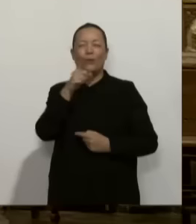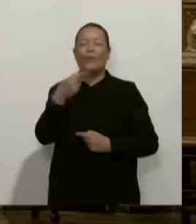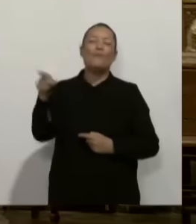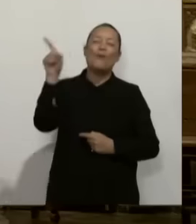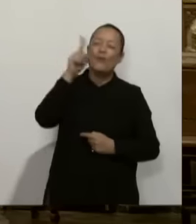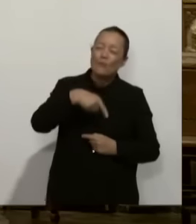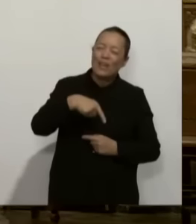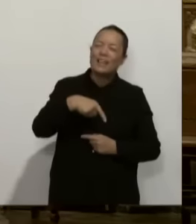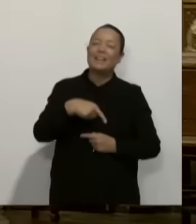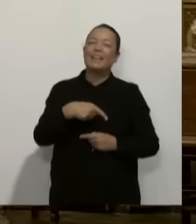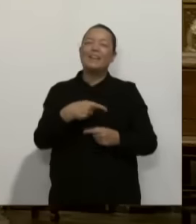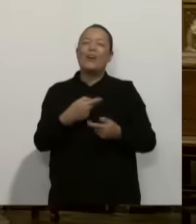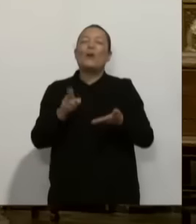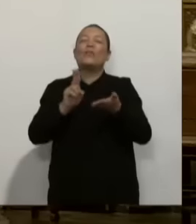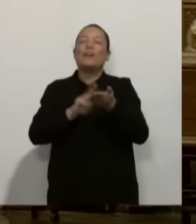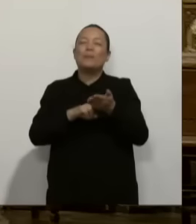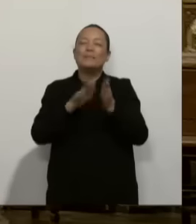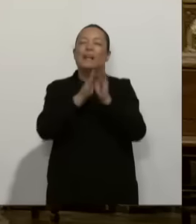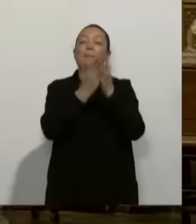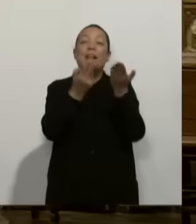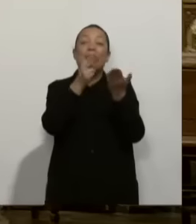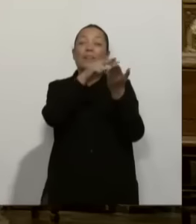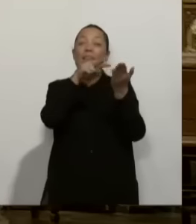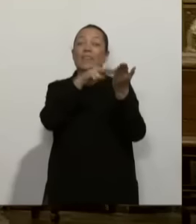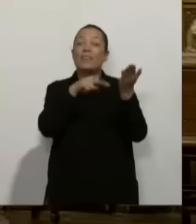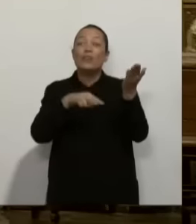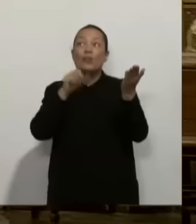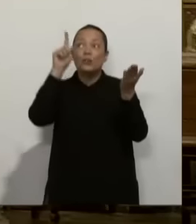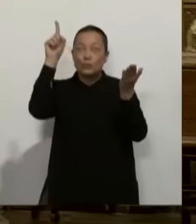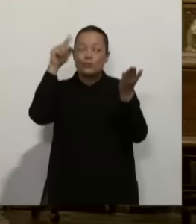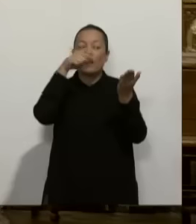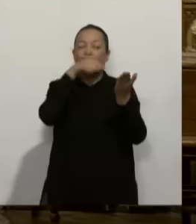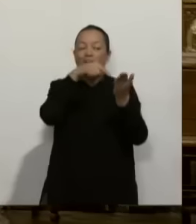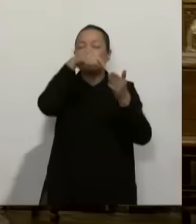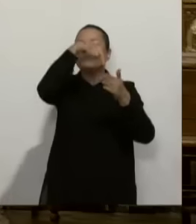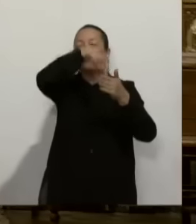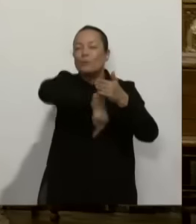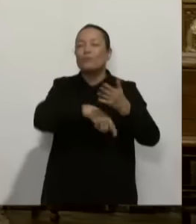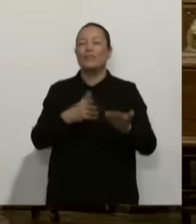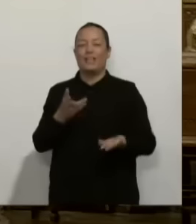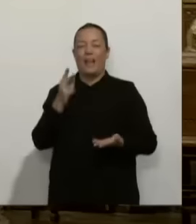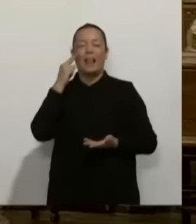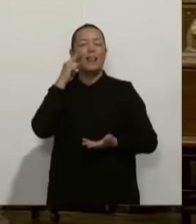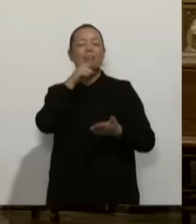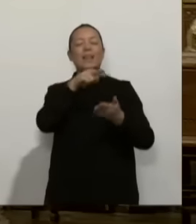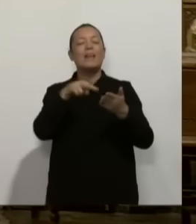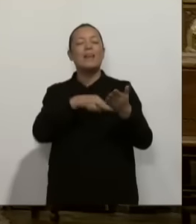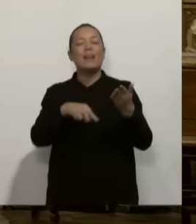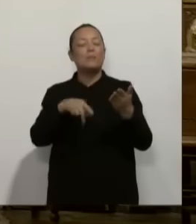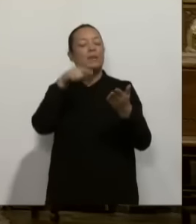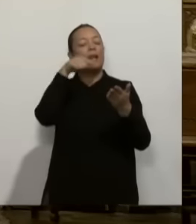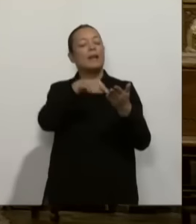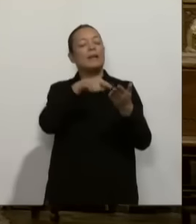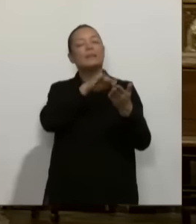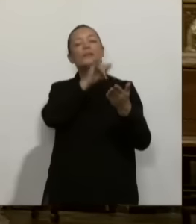Evangelio, hermano, porque ahí nos habla de Jesús. El Evangelio nos habla del Señor. Y toda